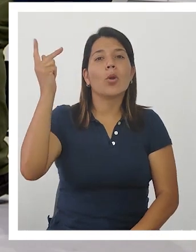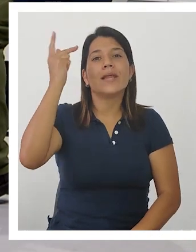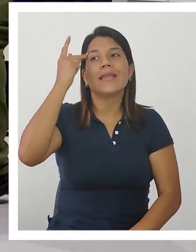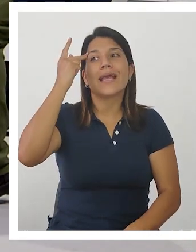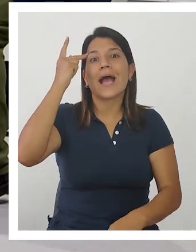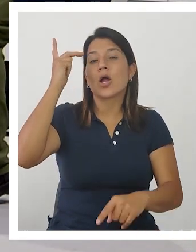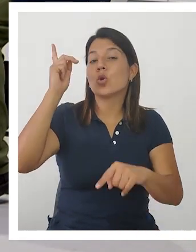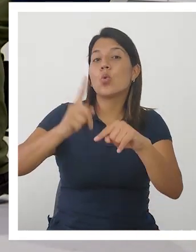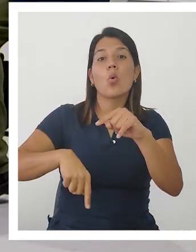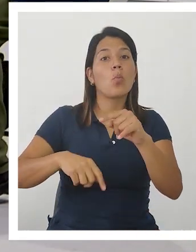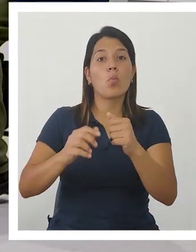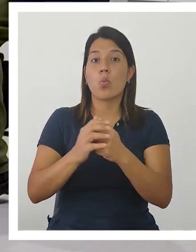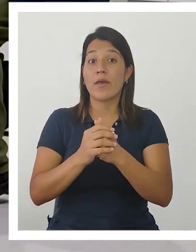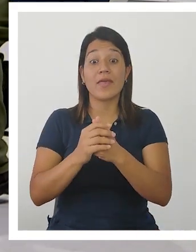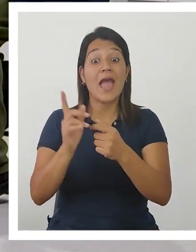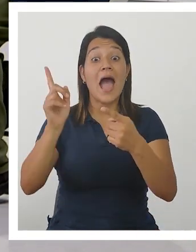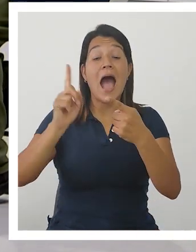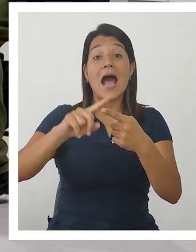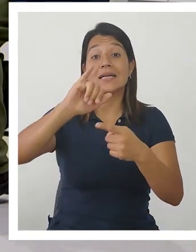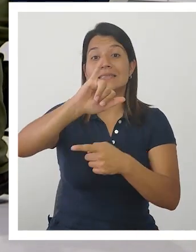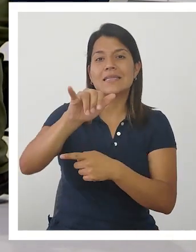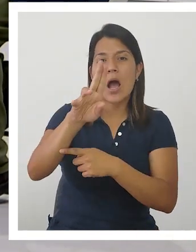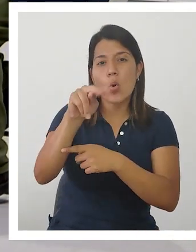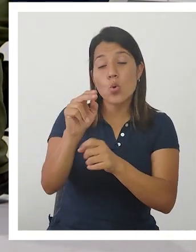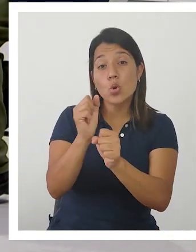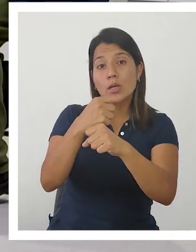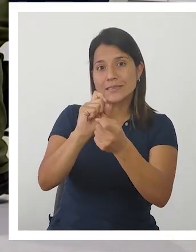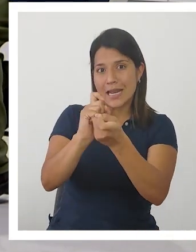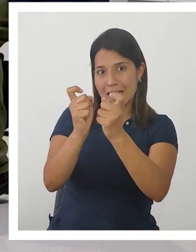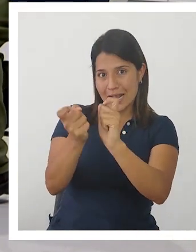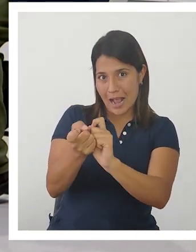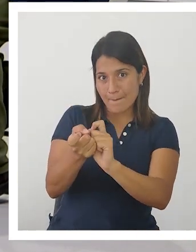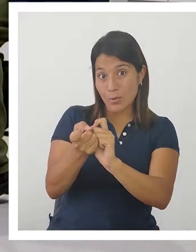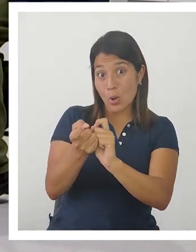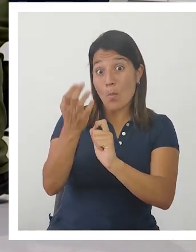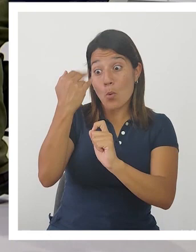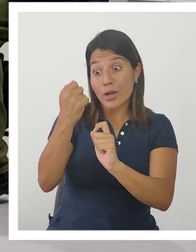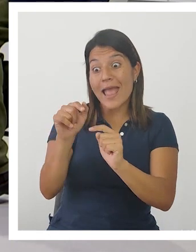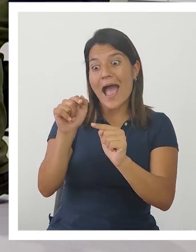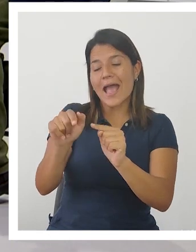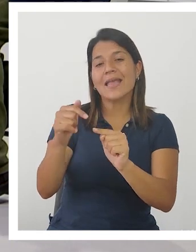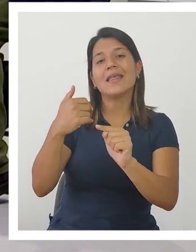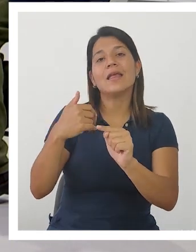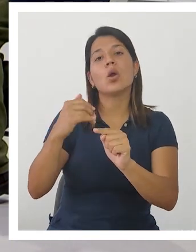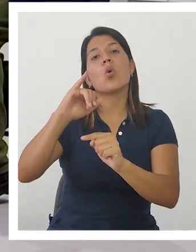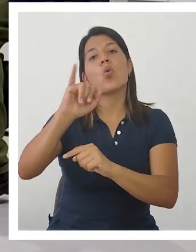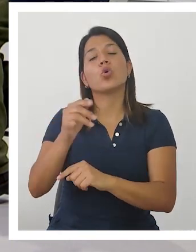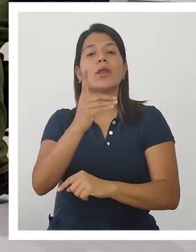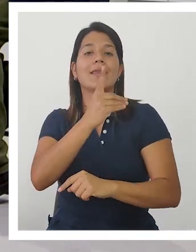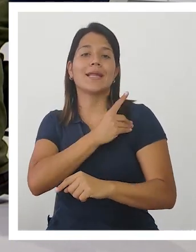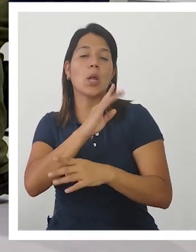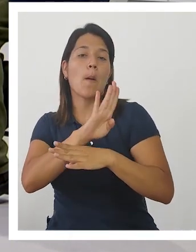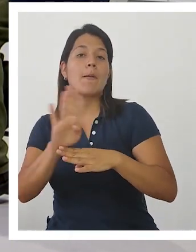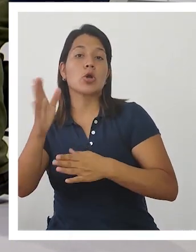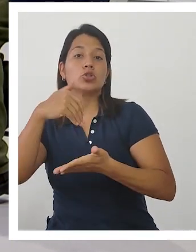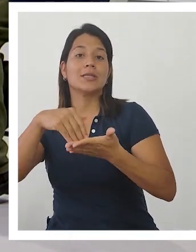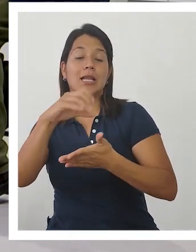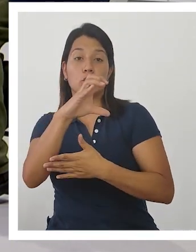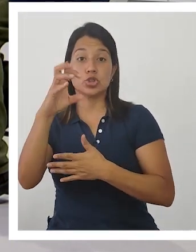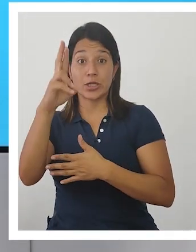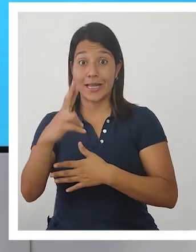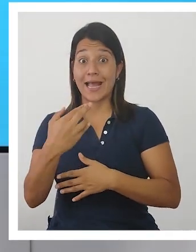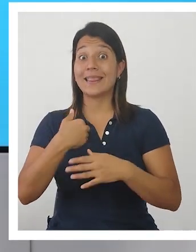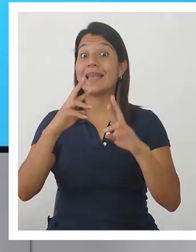junio próximo, que hay una sesión de la Junta Directiva. El sector bancario está